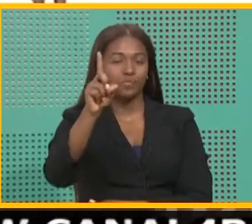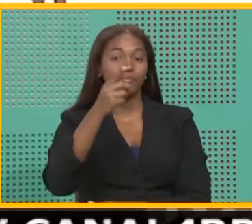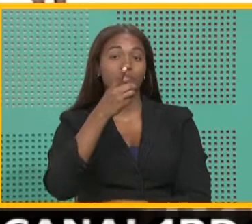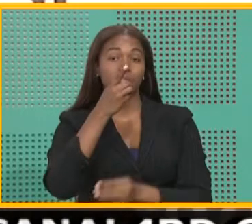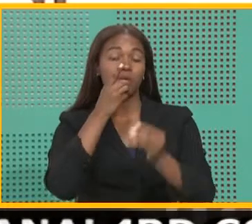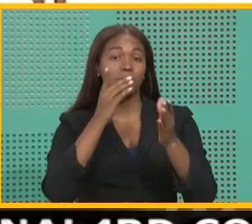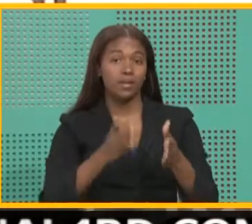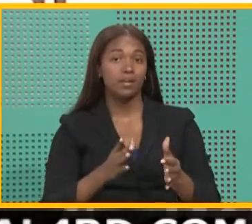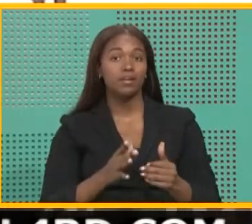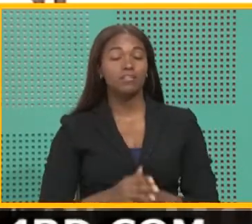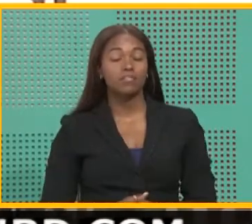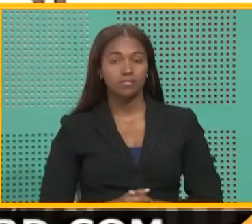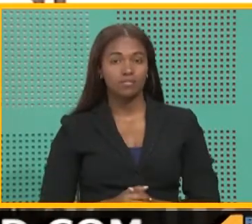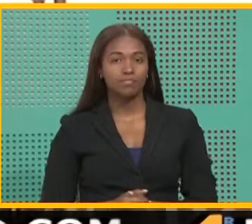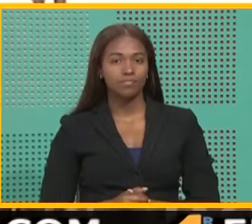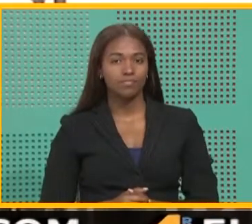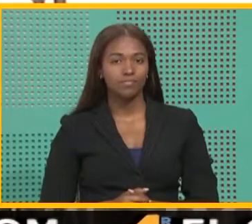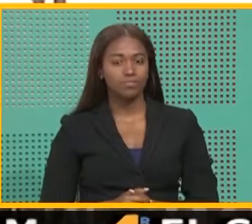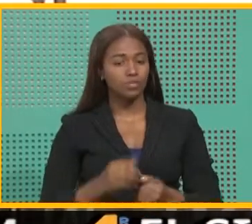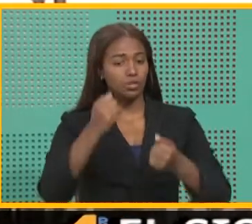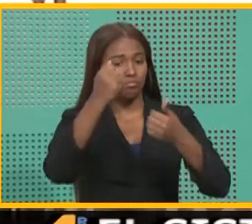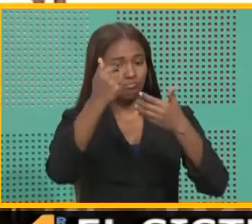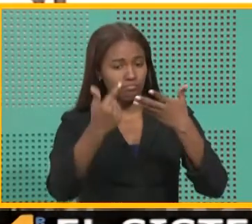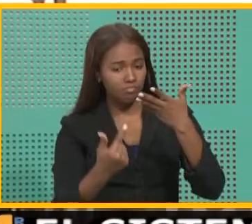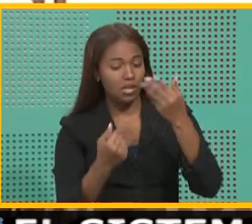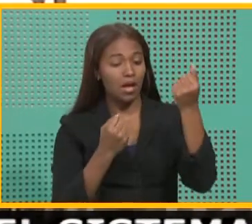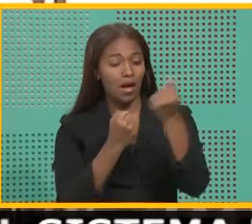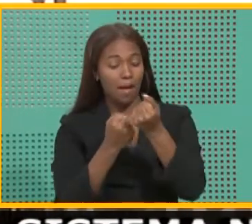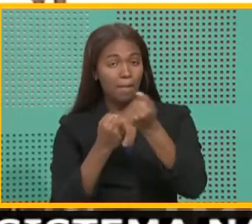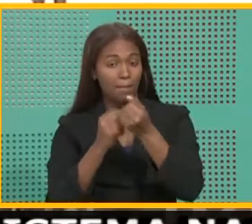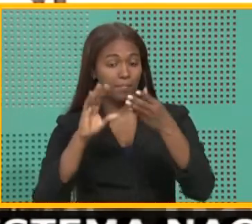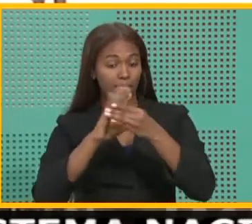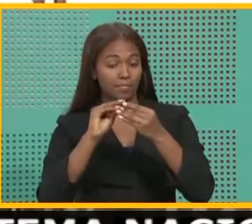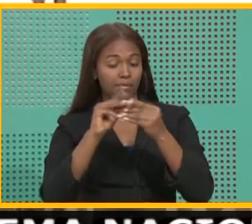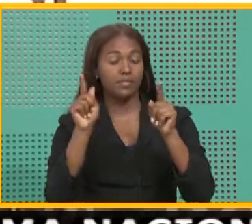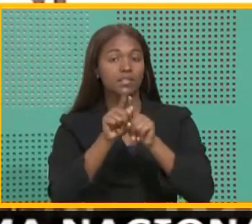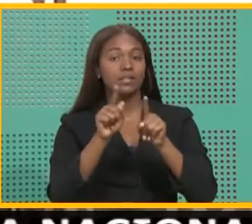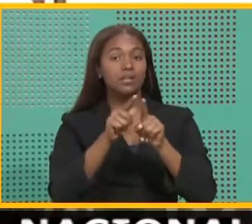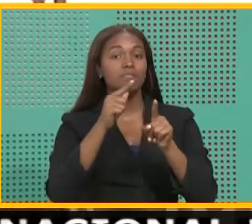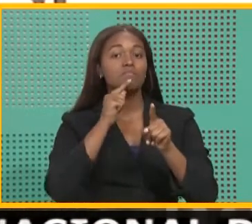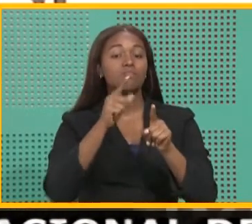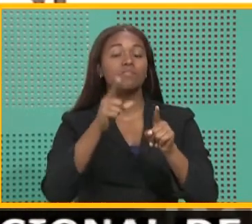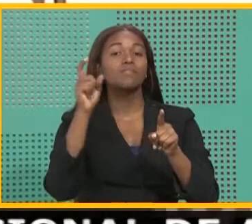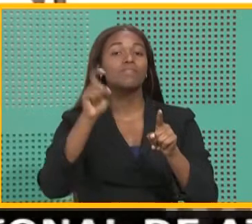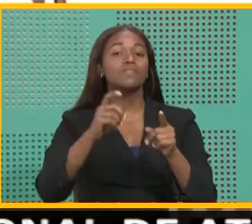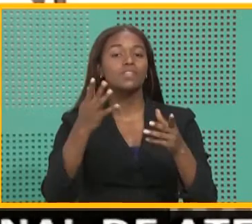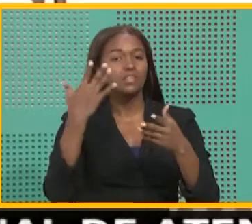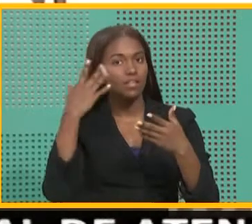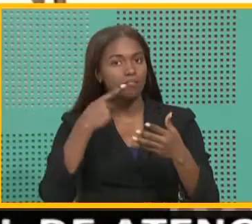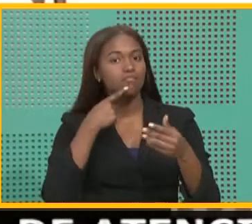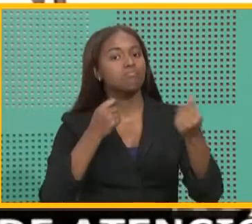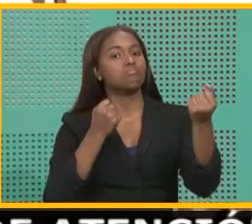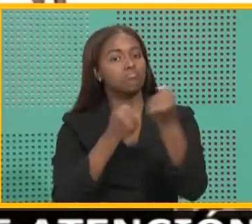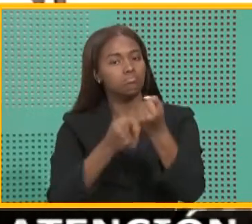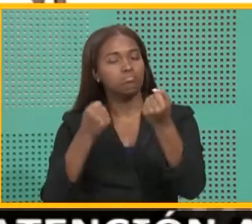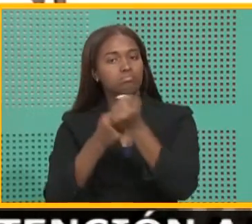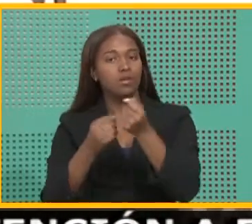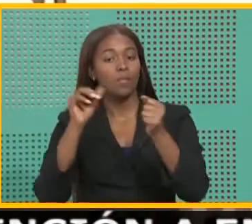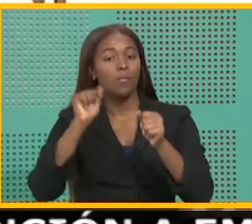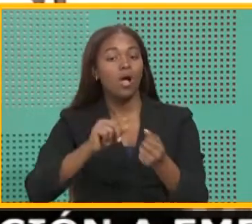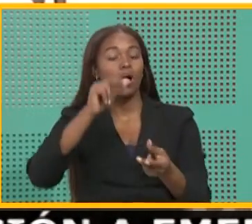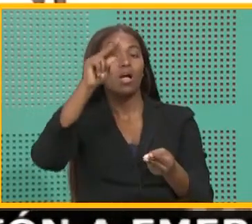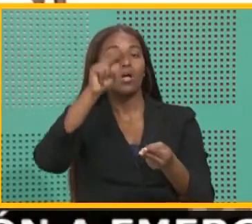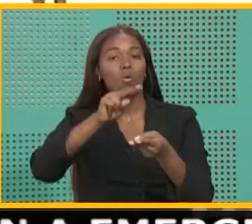dominicano. Entre otros aportes, destacó que definitivamente ha contribuido a